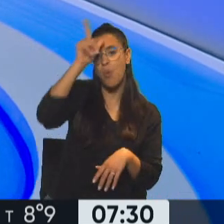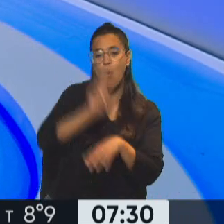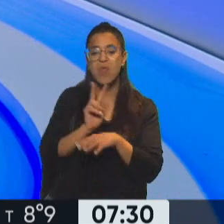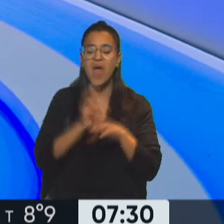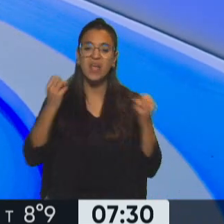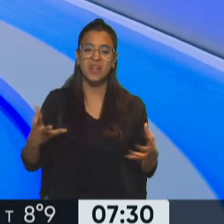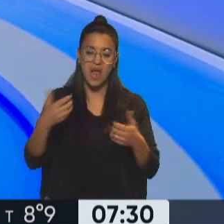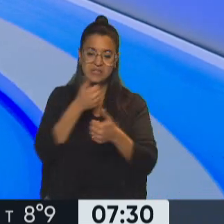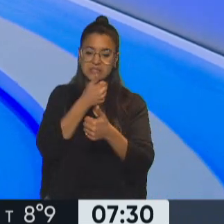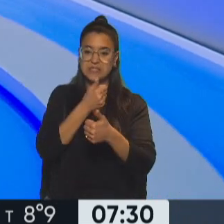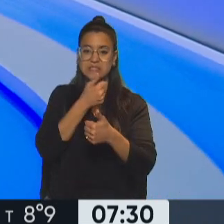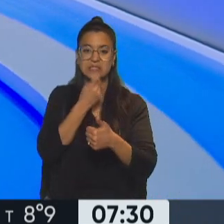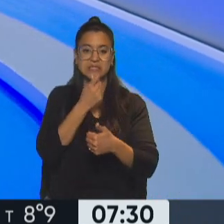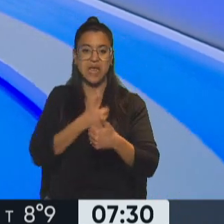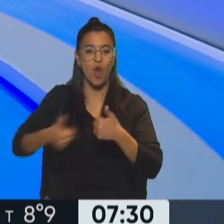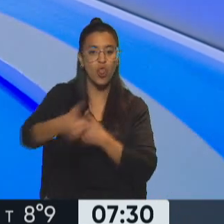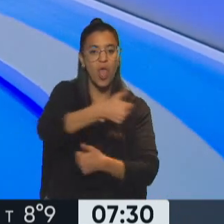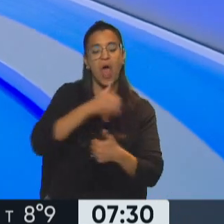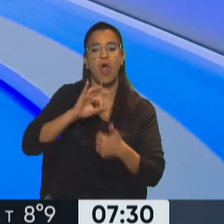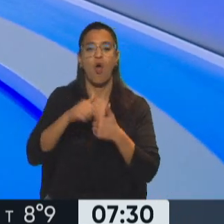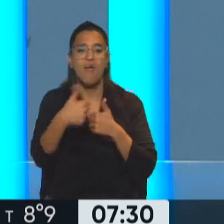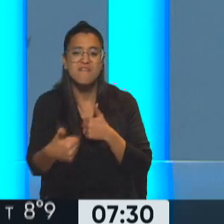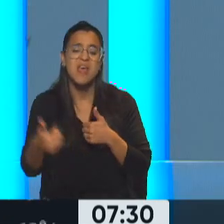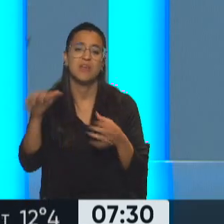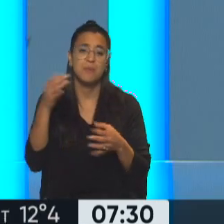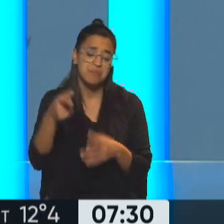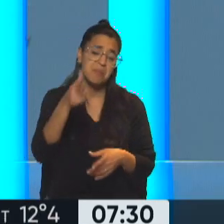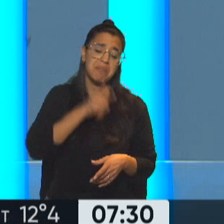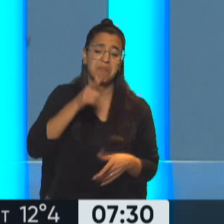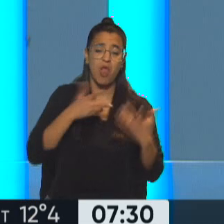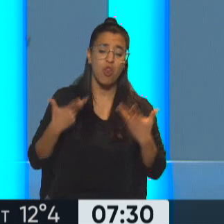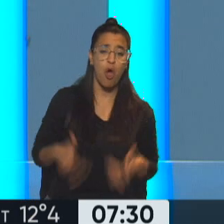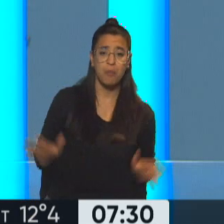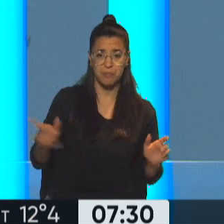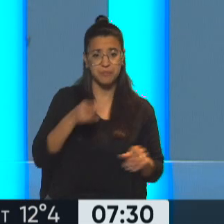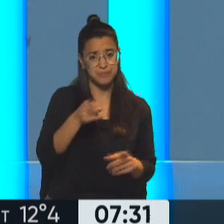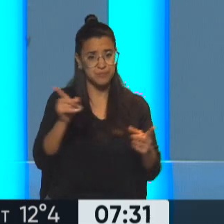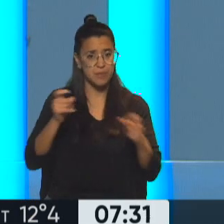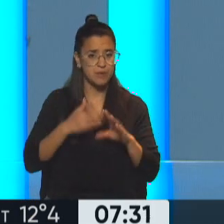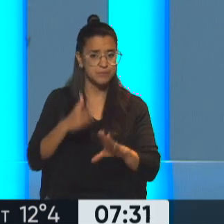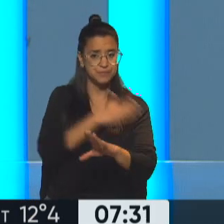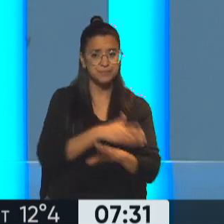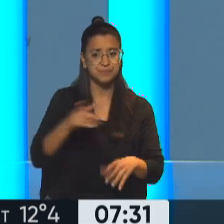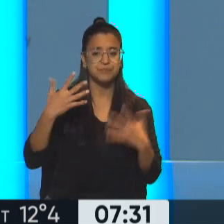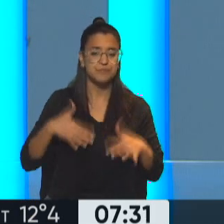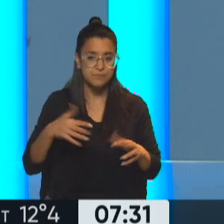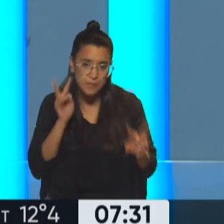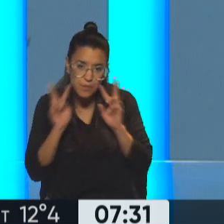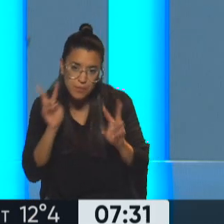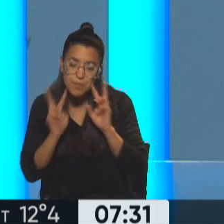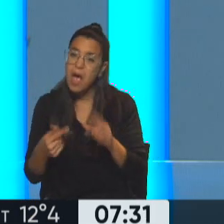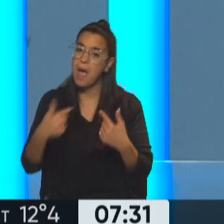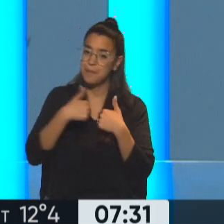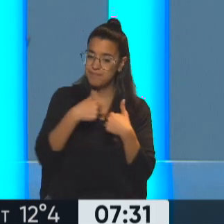está rodeado, está de frente. Estas cosas que parecen normales, es necesario tener cierta gimnasia. A vos y a